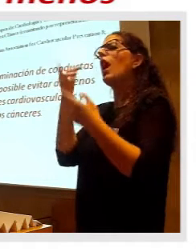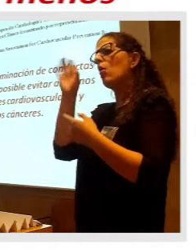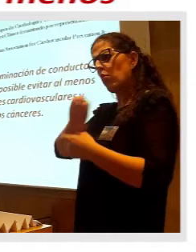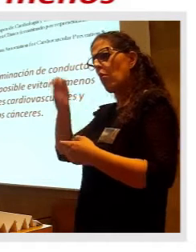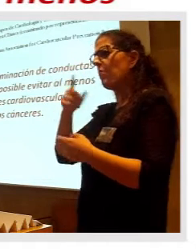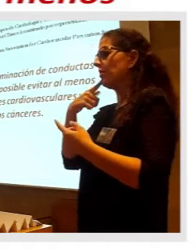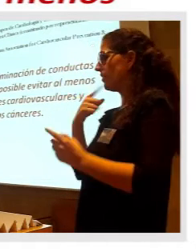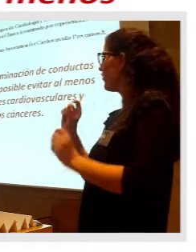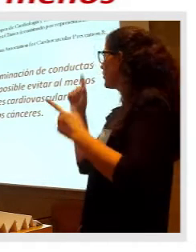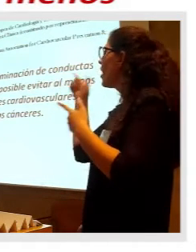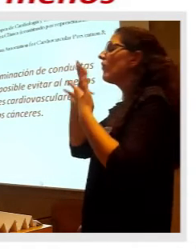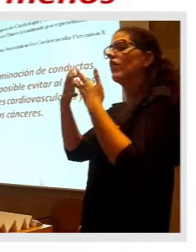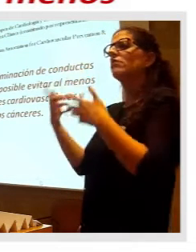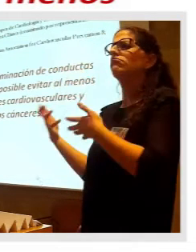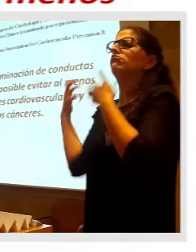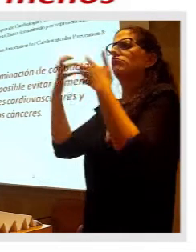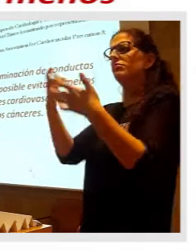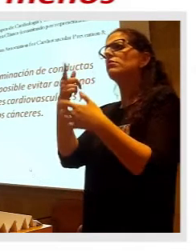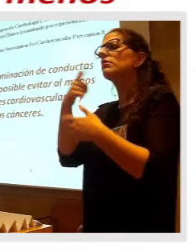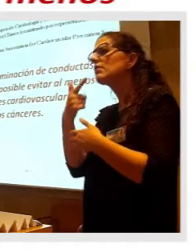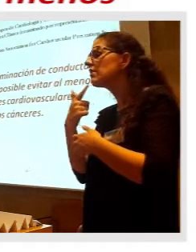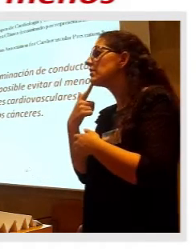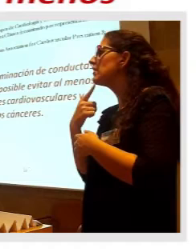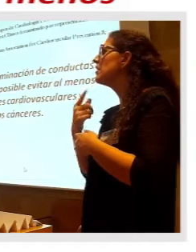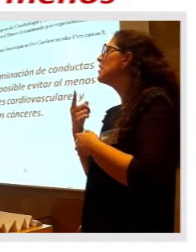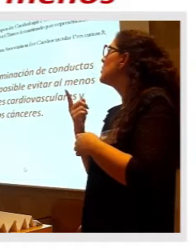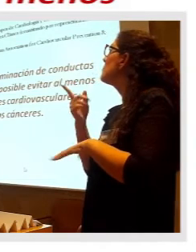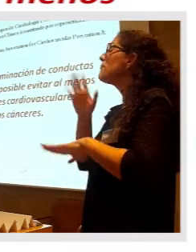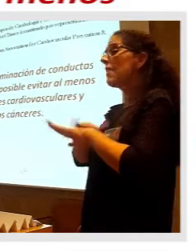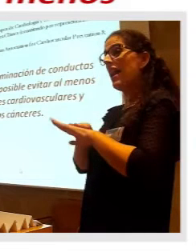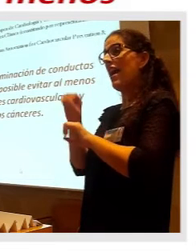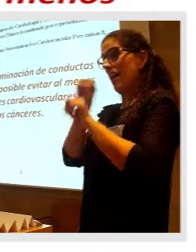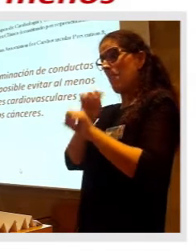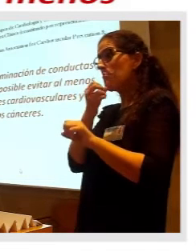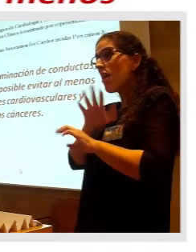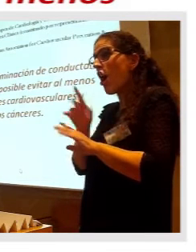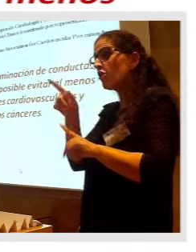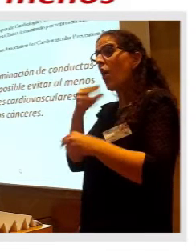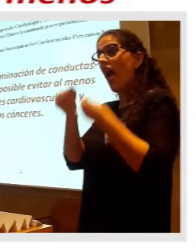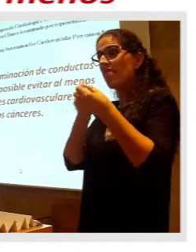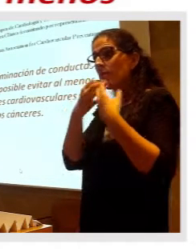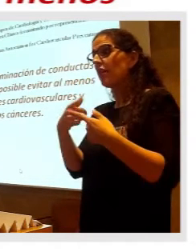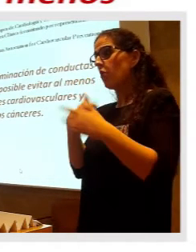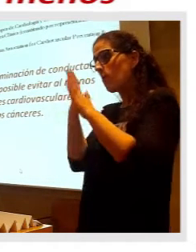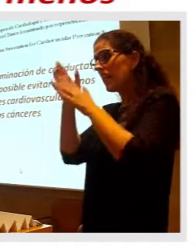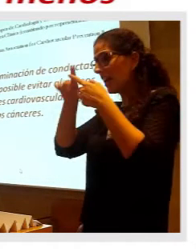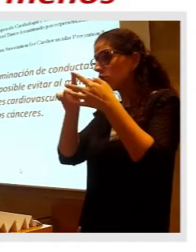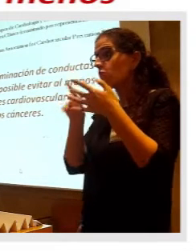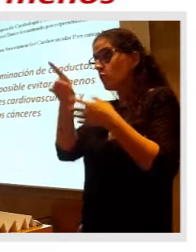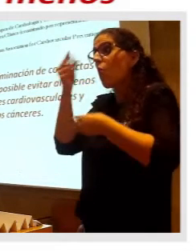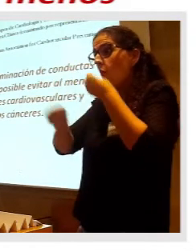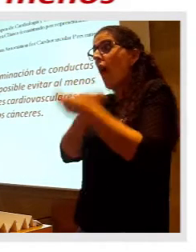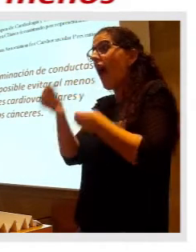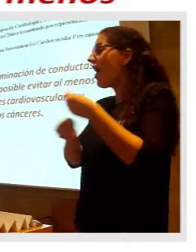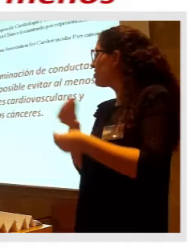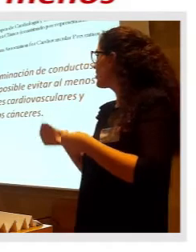esta frase que yo creo que es importantísima. Fijaros, simplemente con prevenir, con utilizar las medidas de las que vamos a hablar para prevenir la